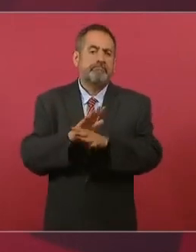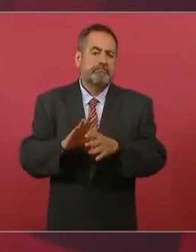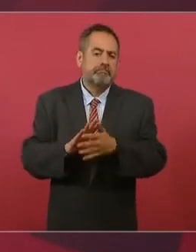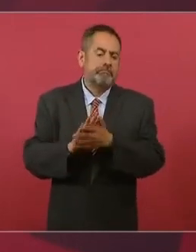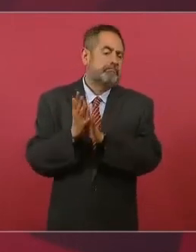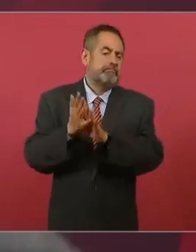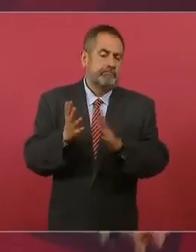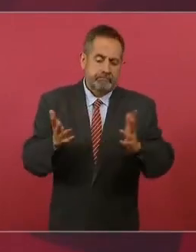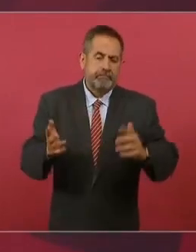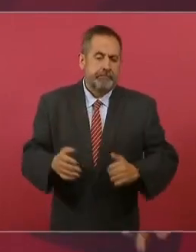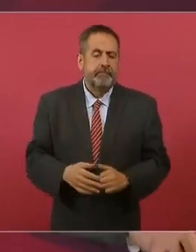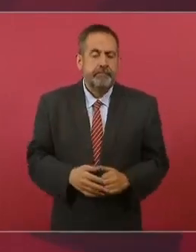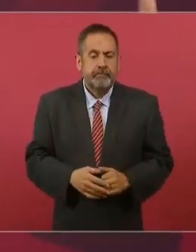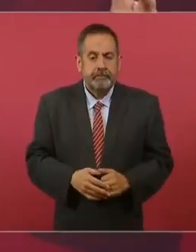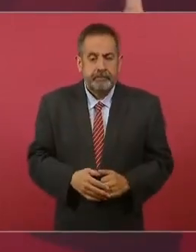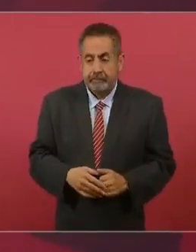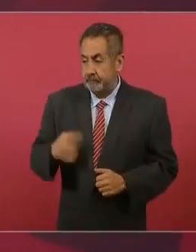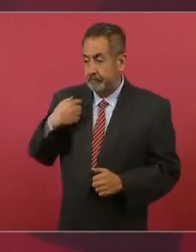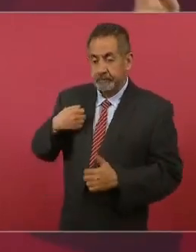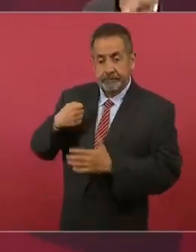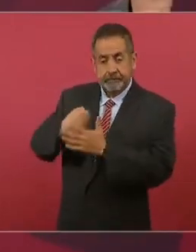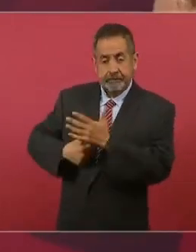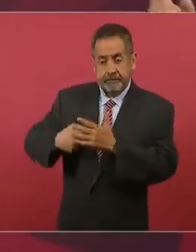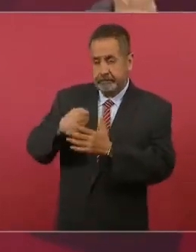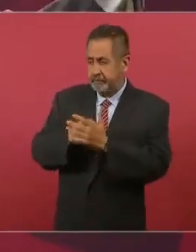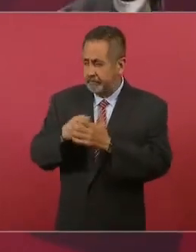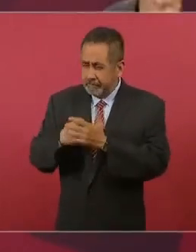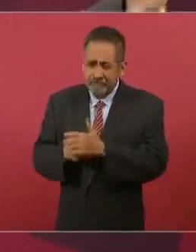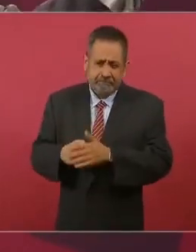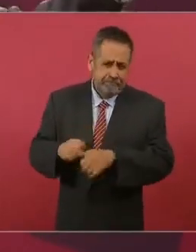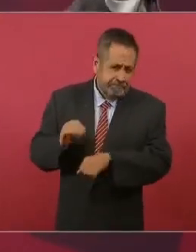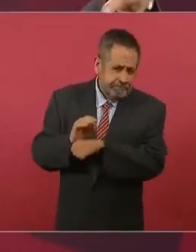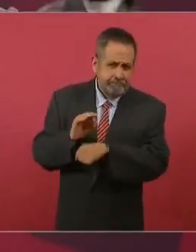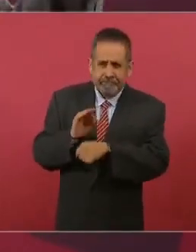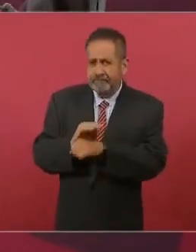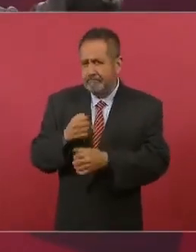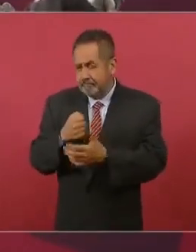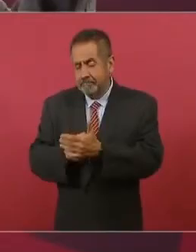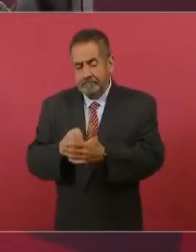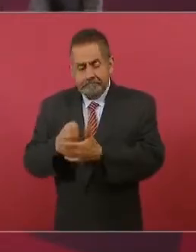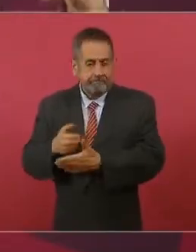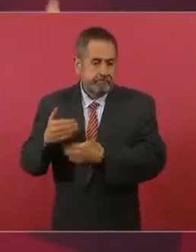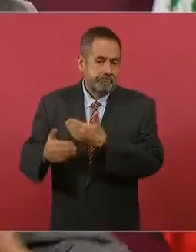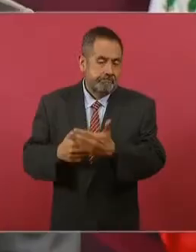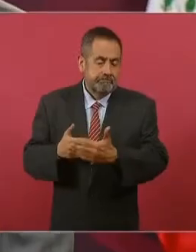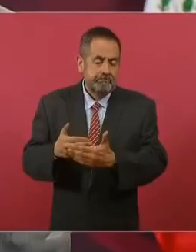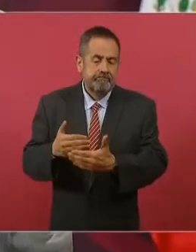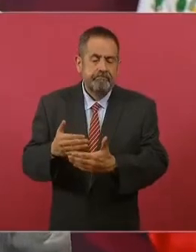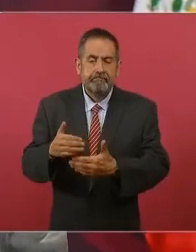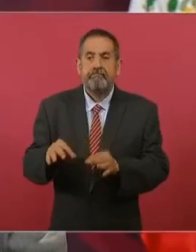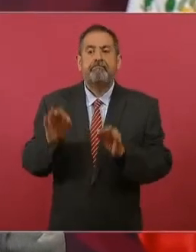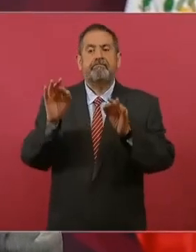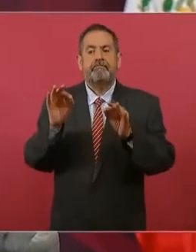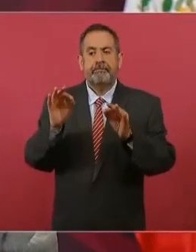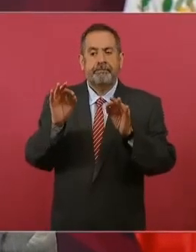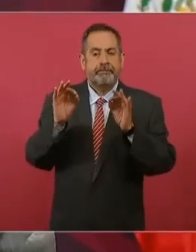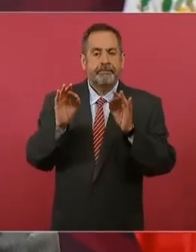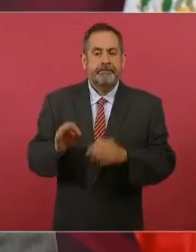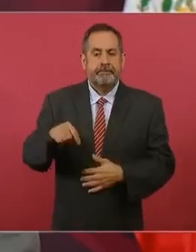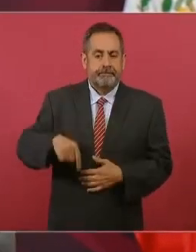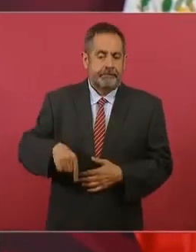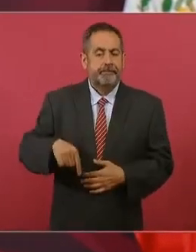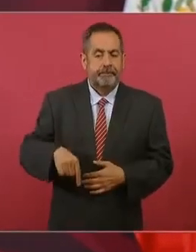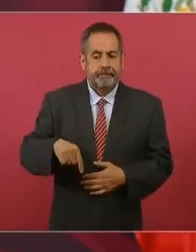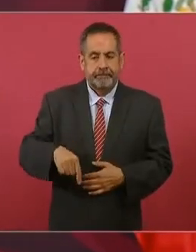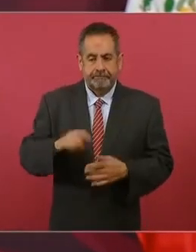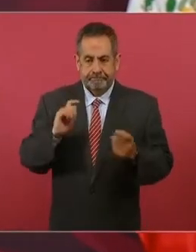en lo que fue este movimiento de vanguardia que llevó a